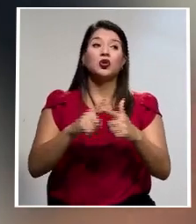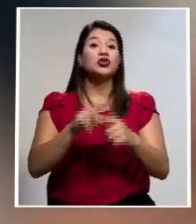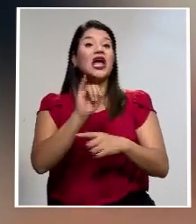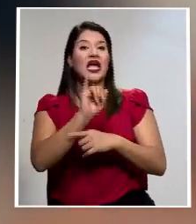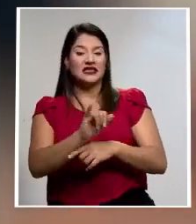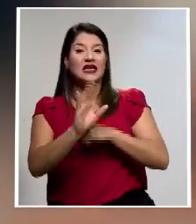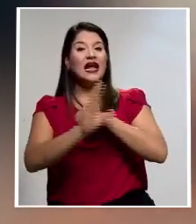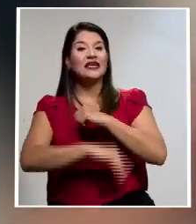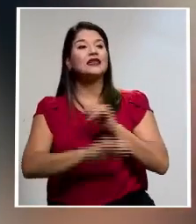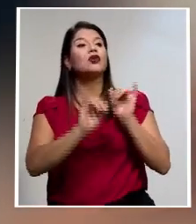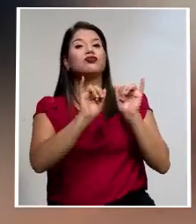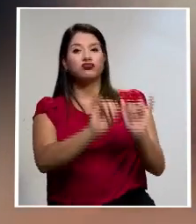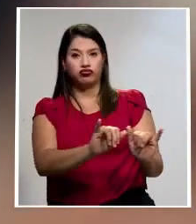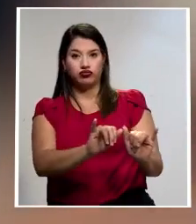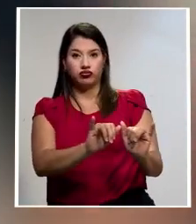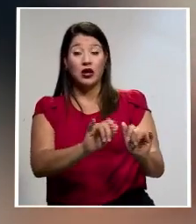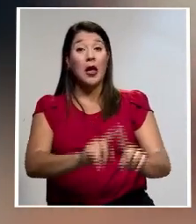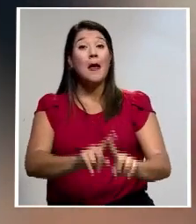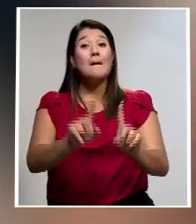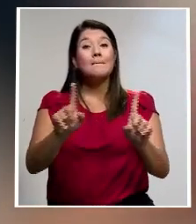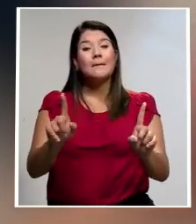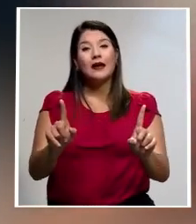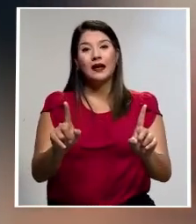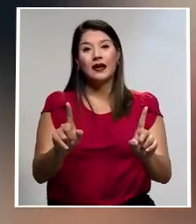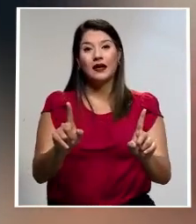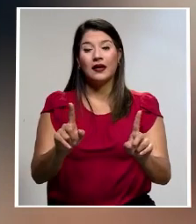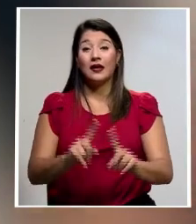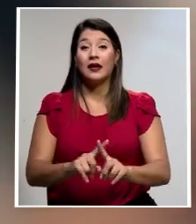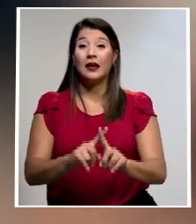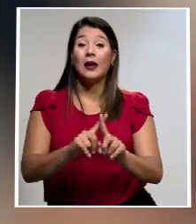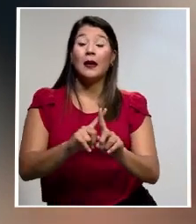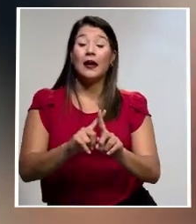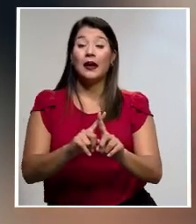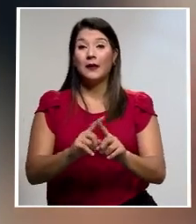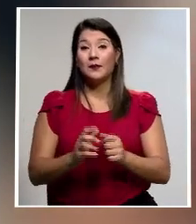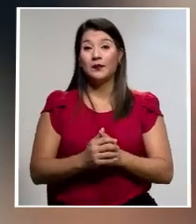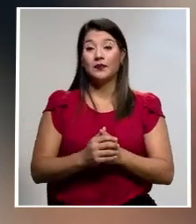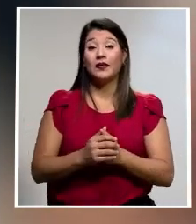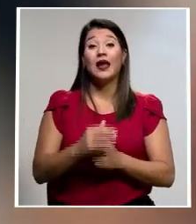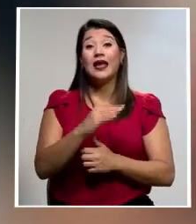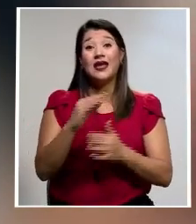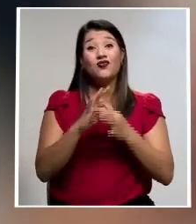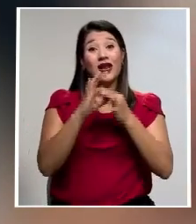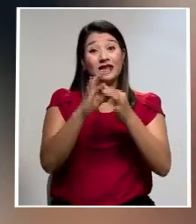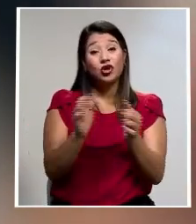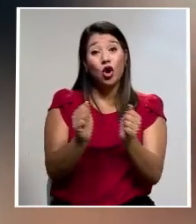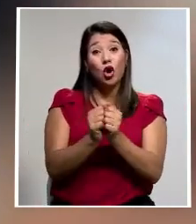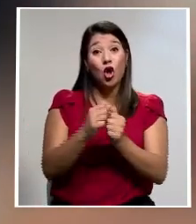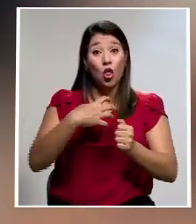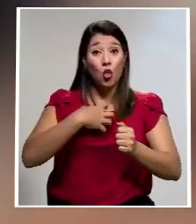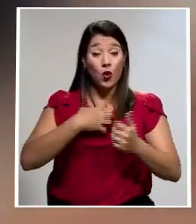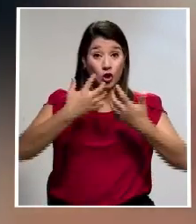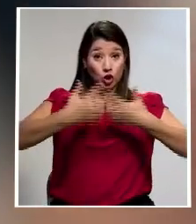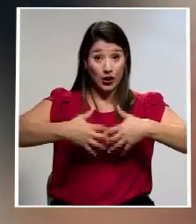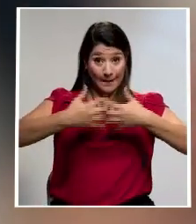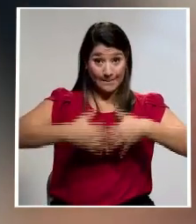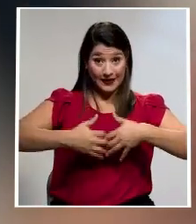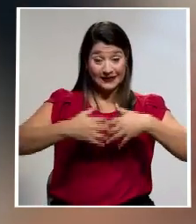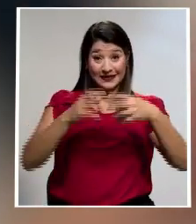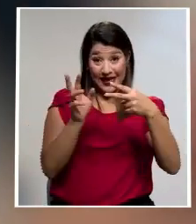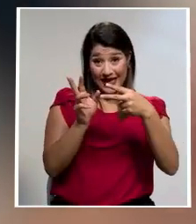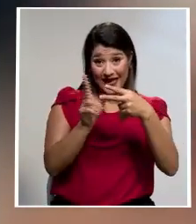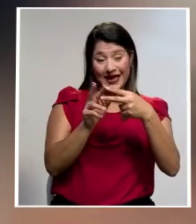cargo de los imputados de los cuales se había indicado. Y además, respecto a los empresarios a los cuales se les había